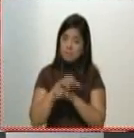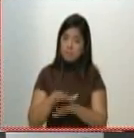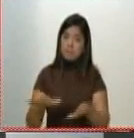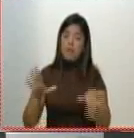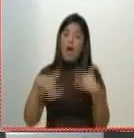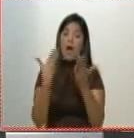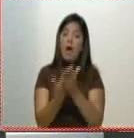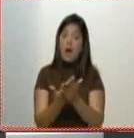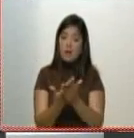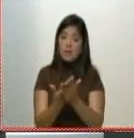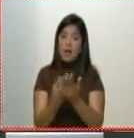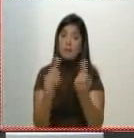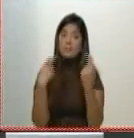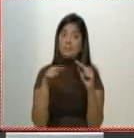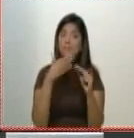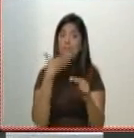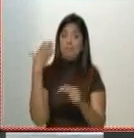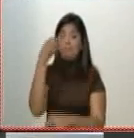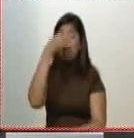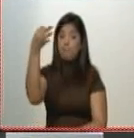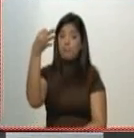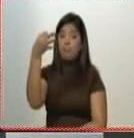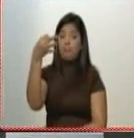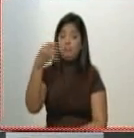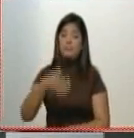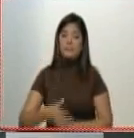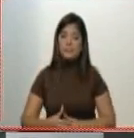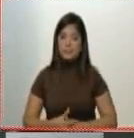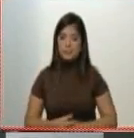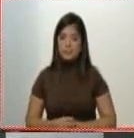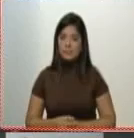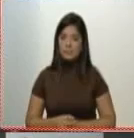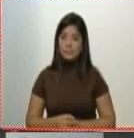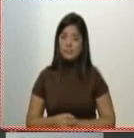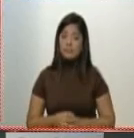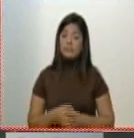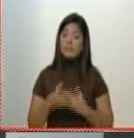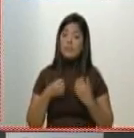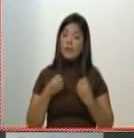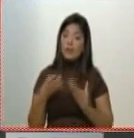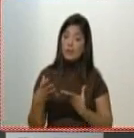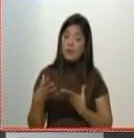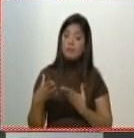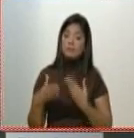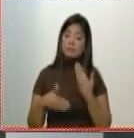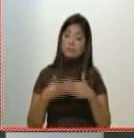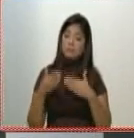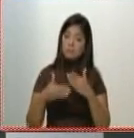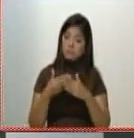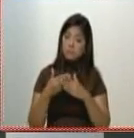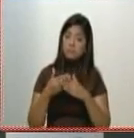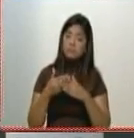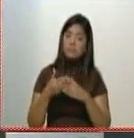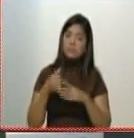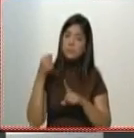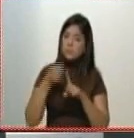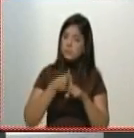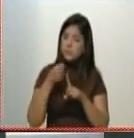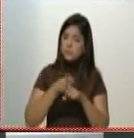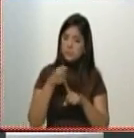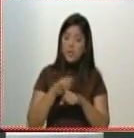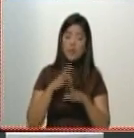hasta los niveles de la mayor excelencia y exigencia que nos lleve a ir escalando en las posiciones